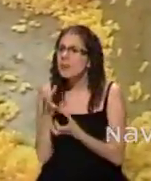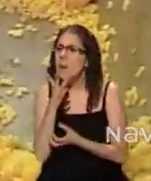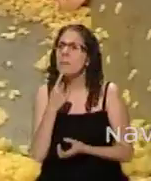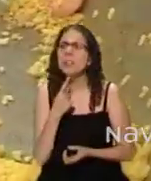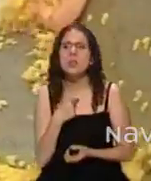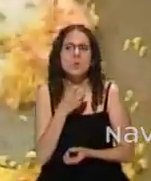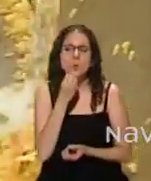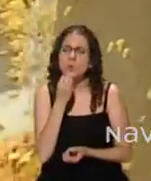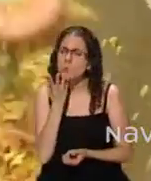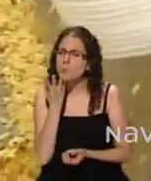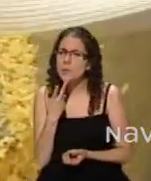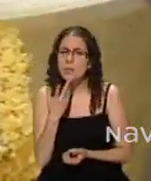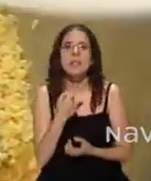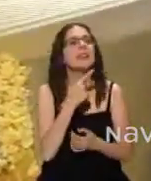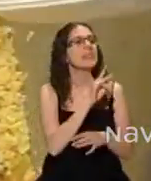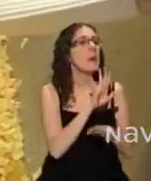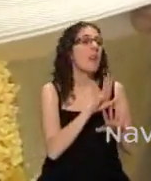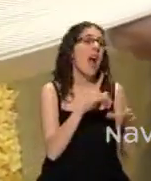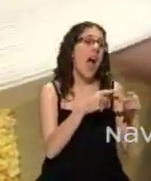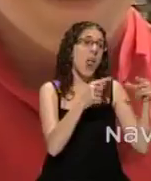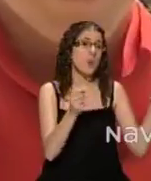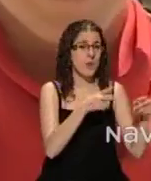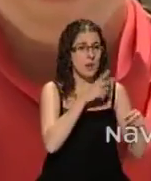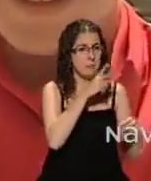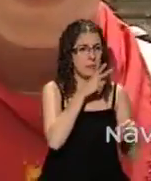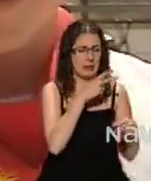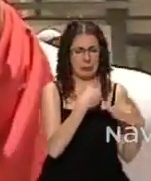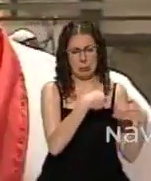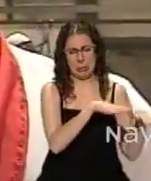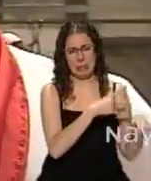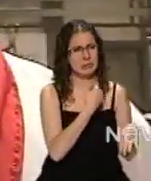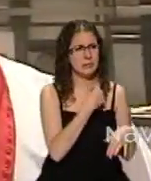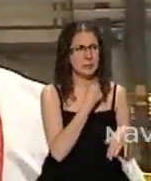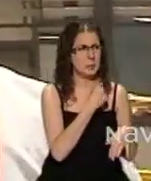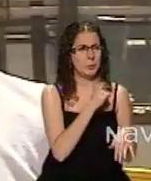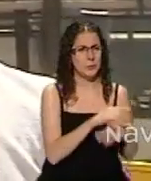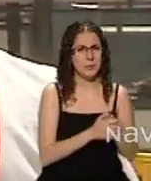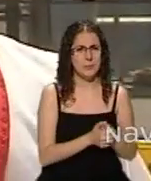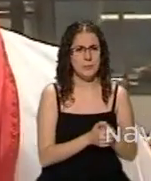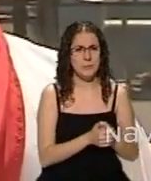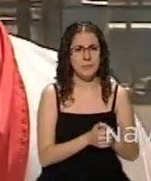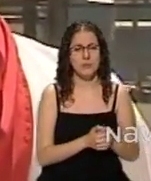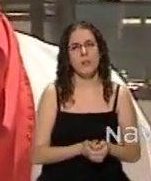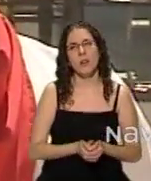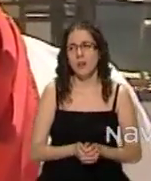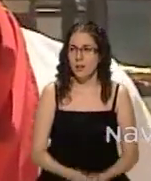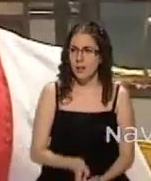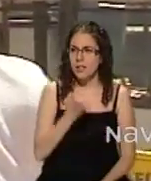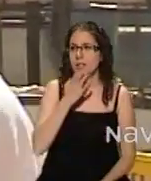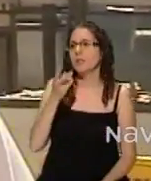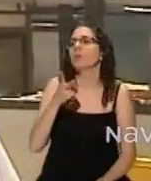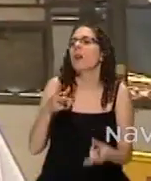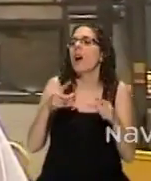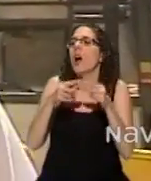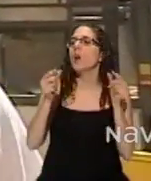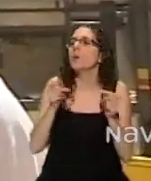alubia verde, que está mala. Eso para mí, ¿eh? Eso la retiras luego, ¿no? Sí. Anda, que si no comes alubia verde no vas a crecer.